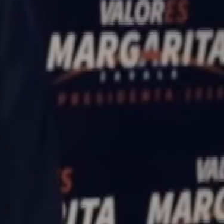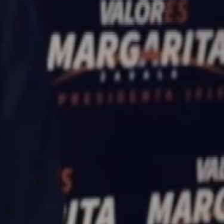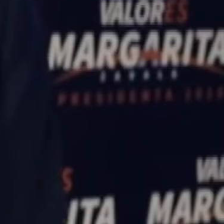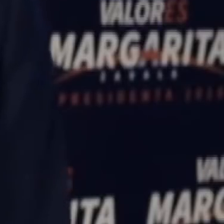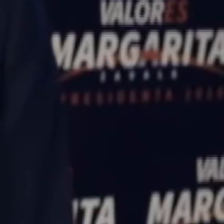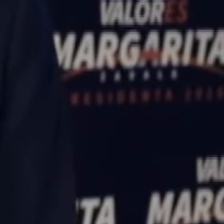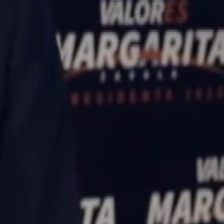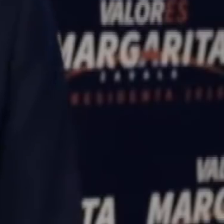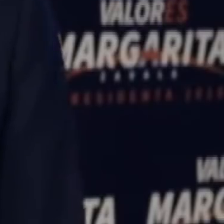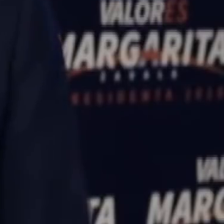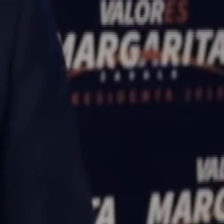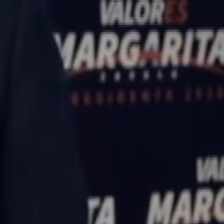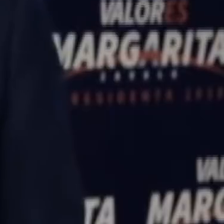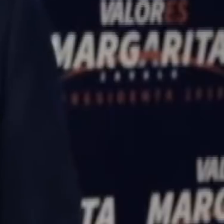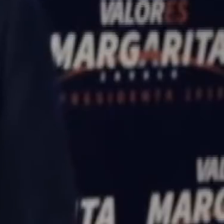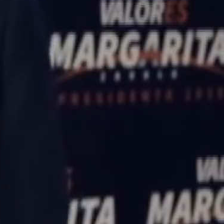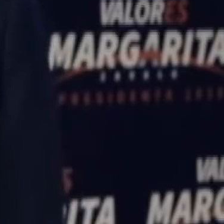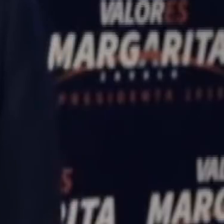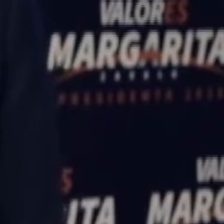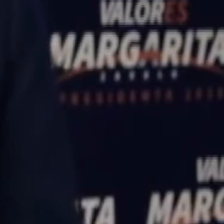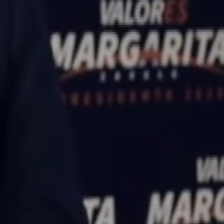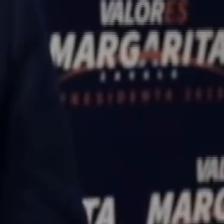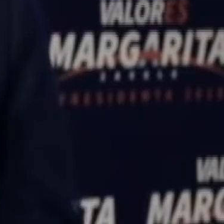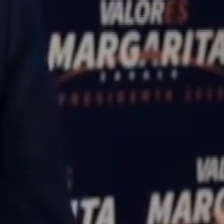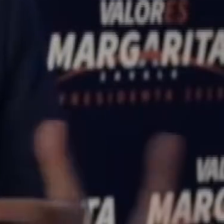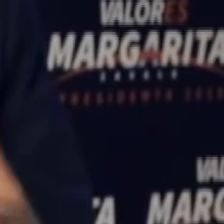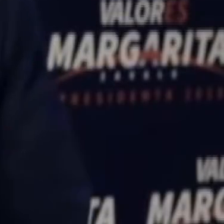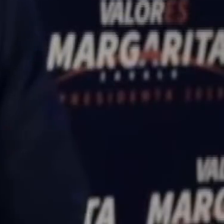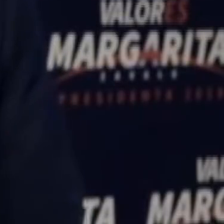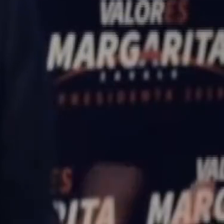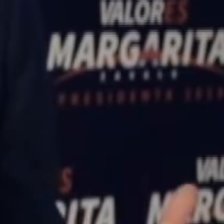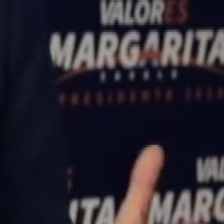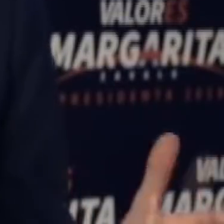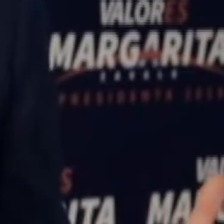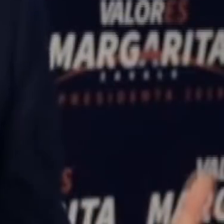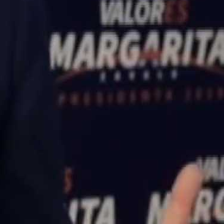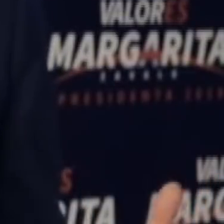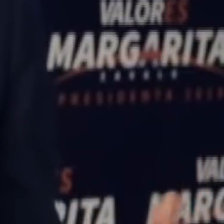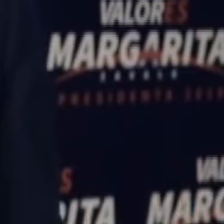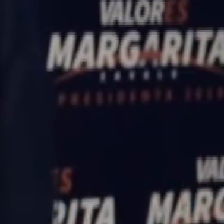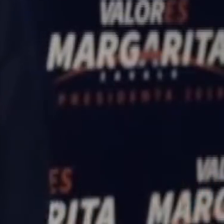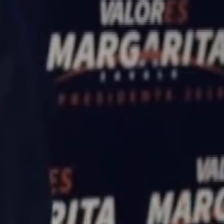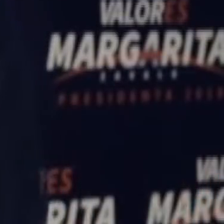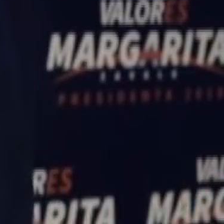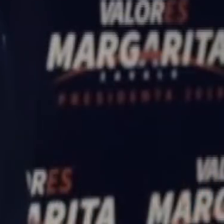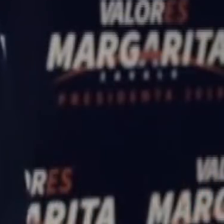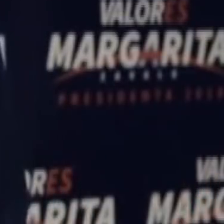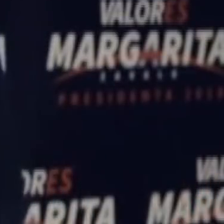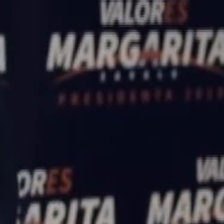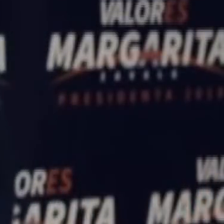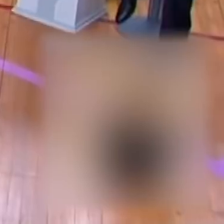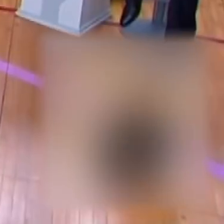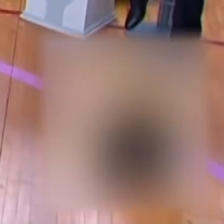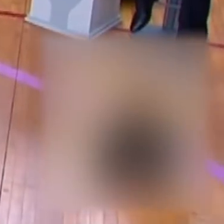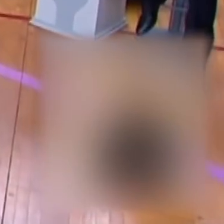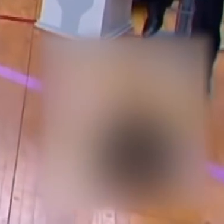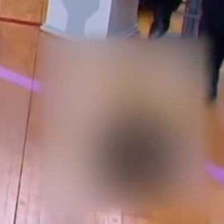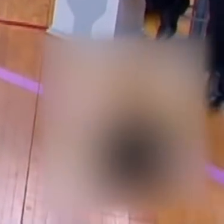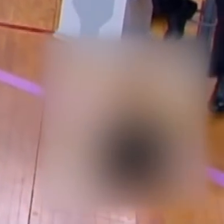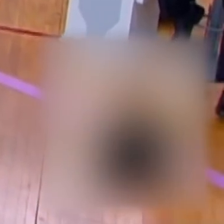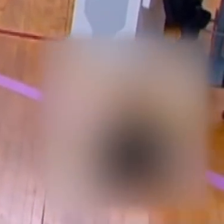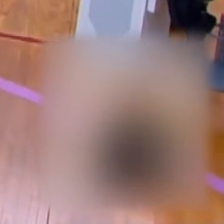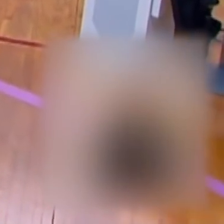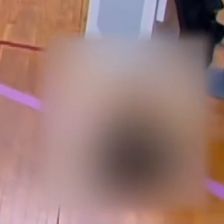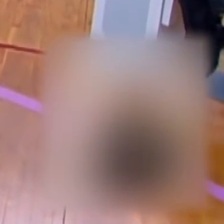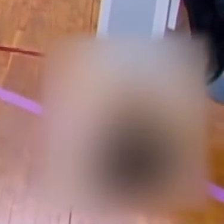quienes generosamente me han brindado su apoyo, para que puedan decidir libremente dentro de las opciones probables. El